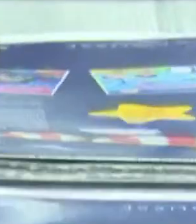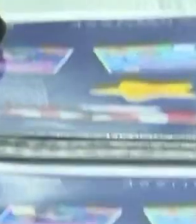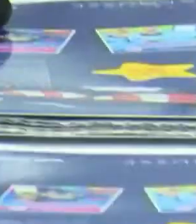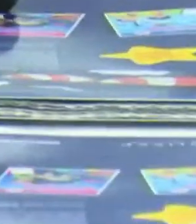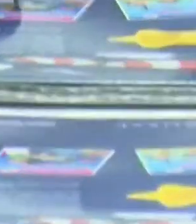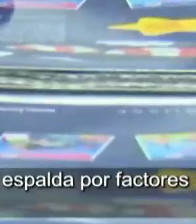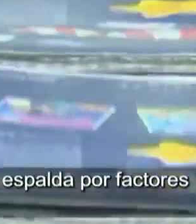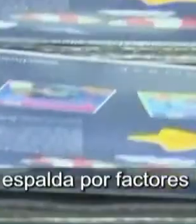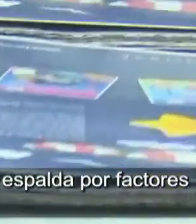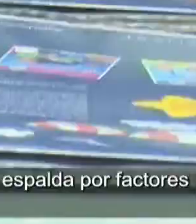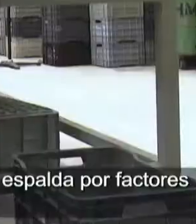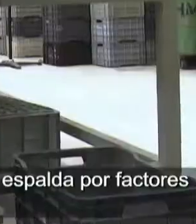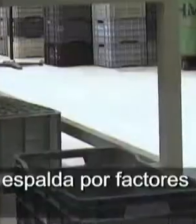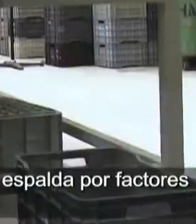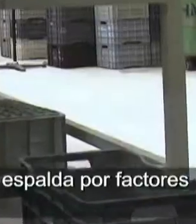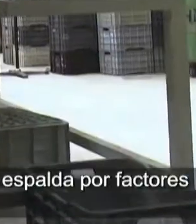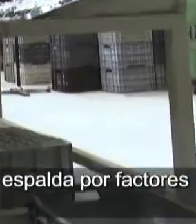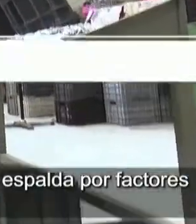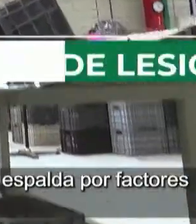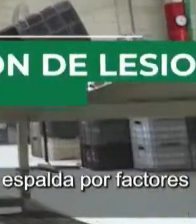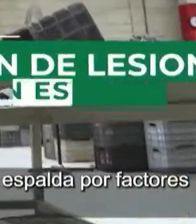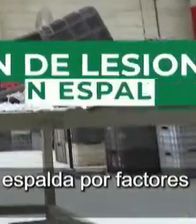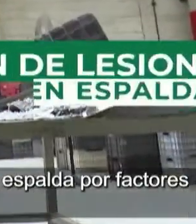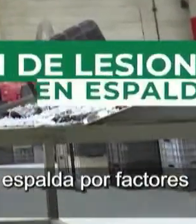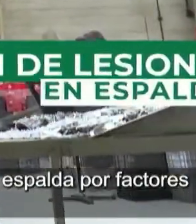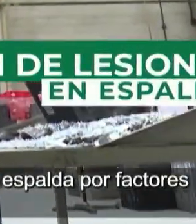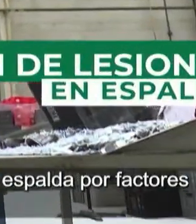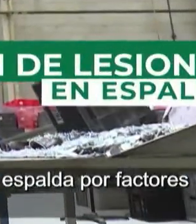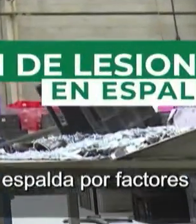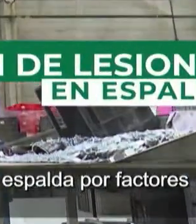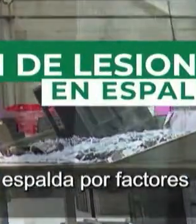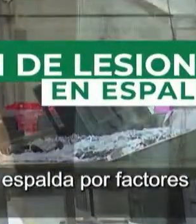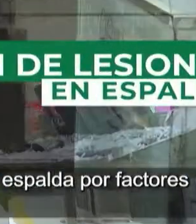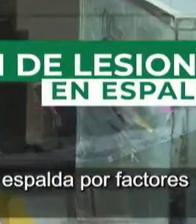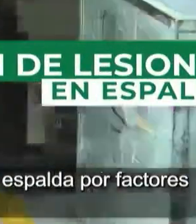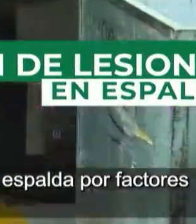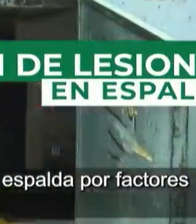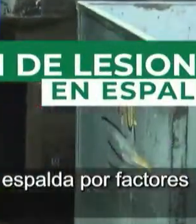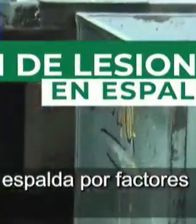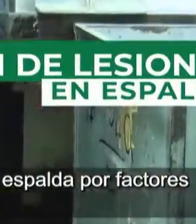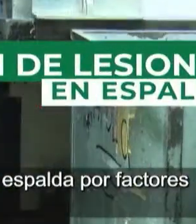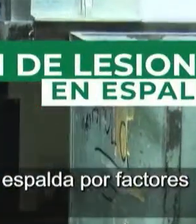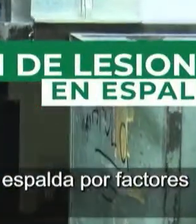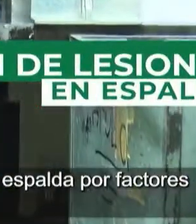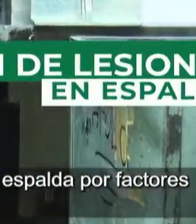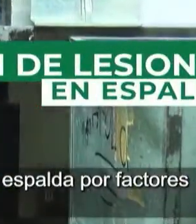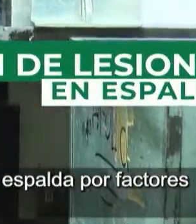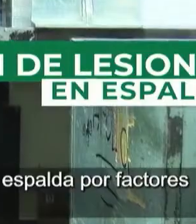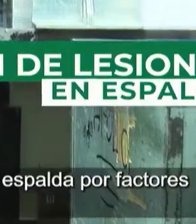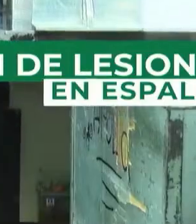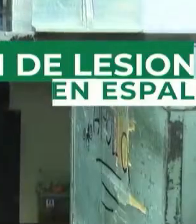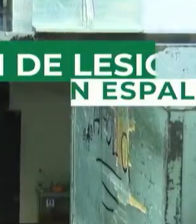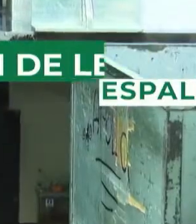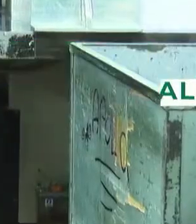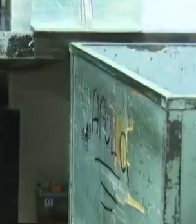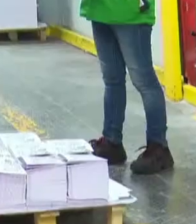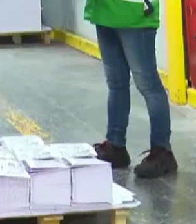tobillo. 2. Medidas preventivas para evitar lesiones en espalda por factores de riesgo